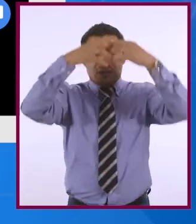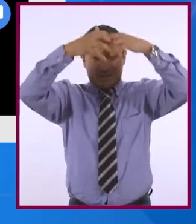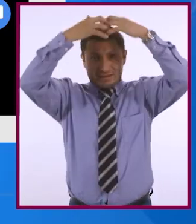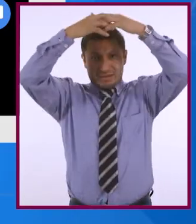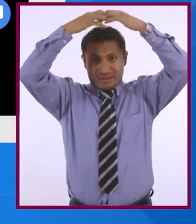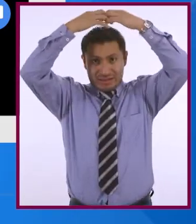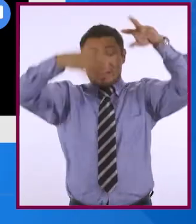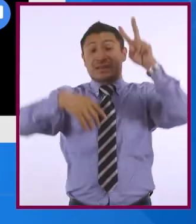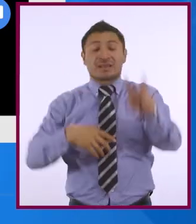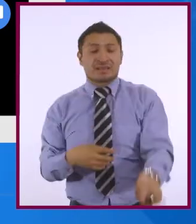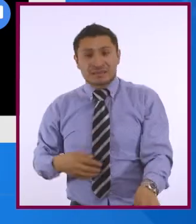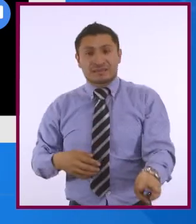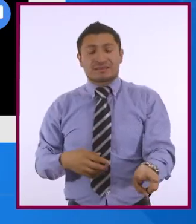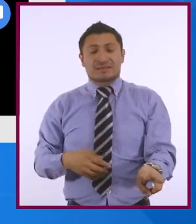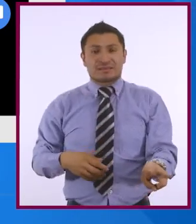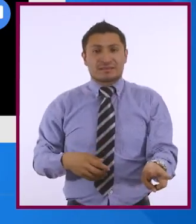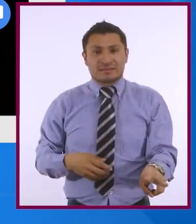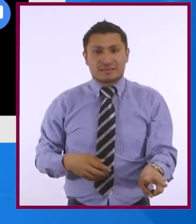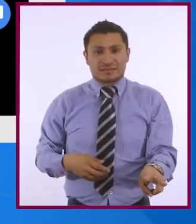literalmente,